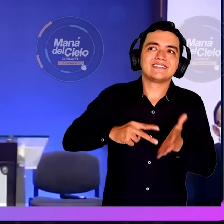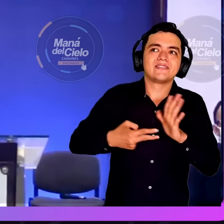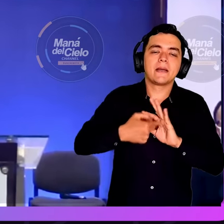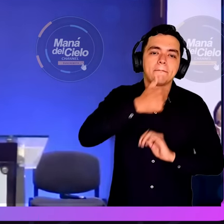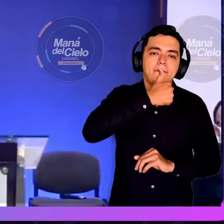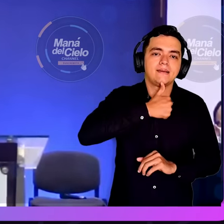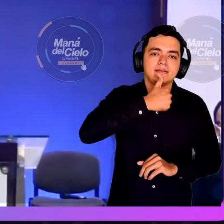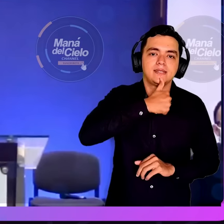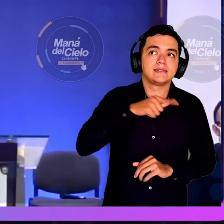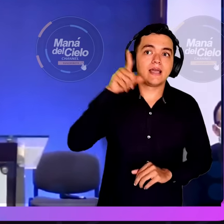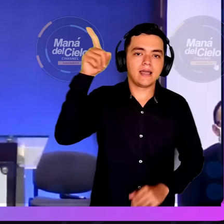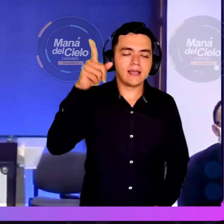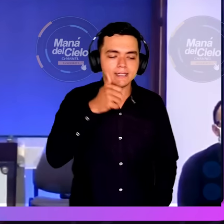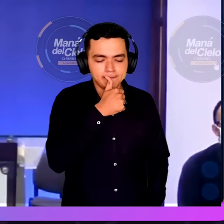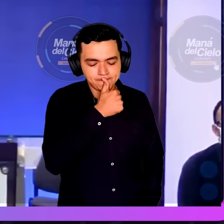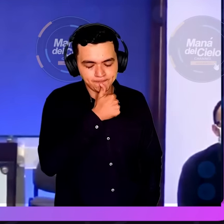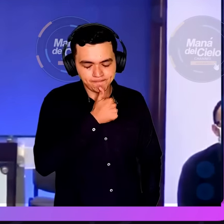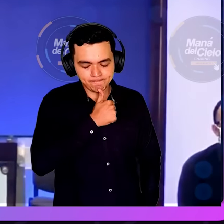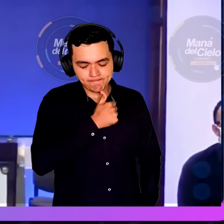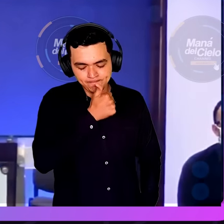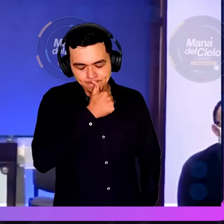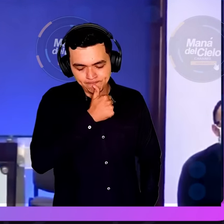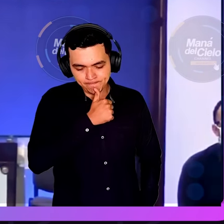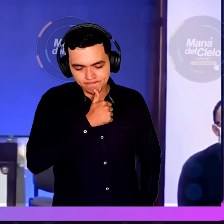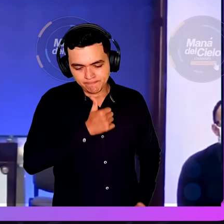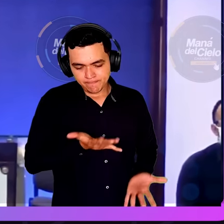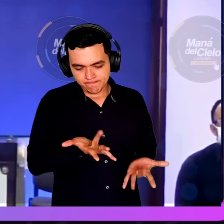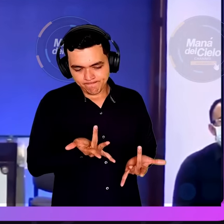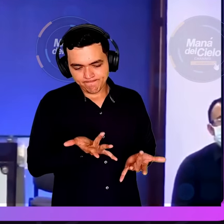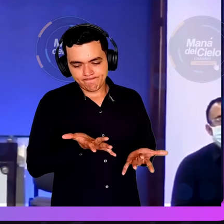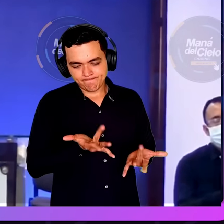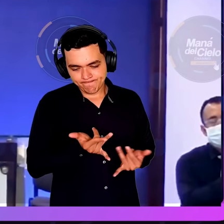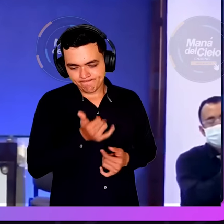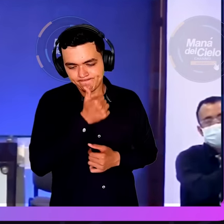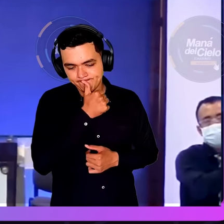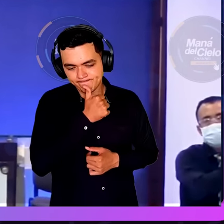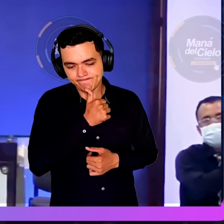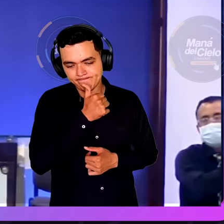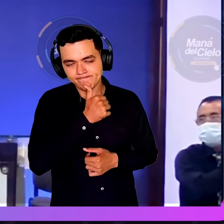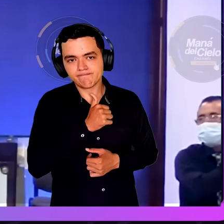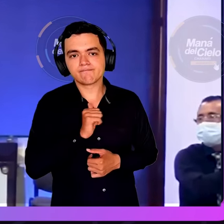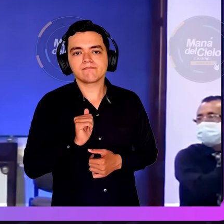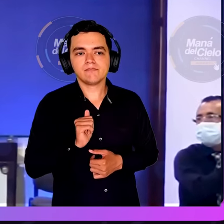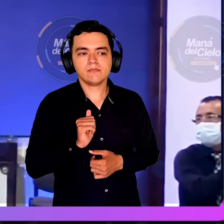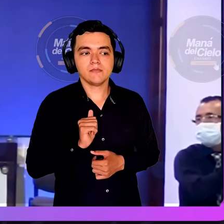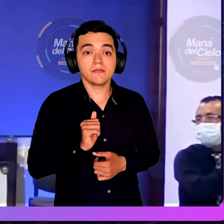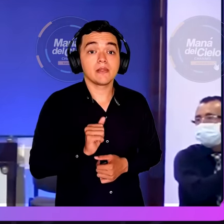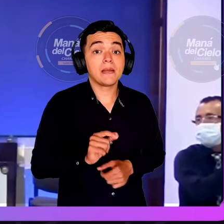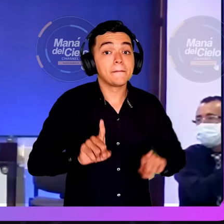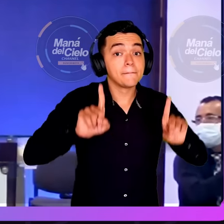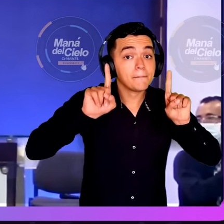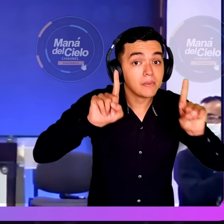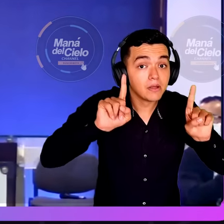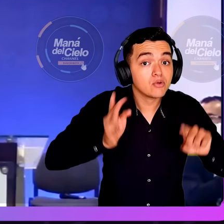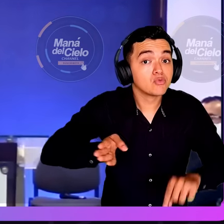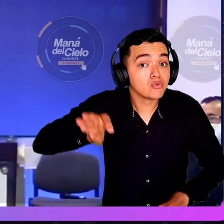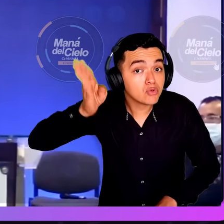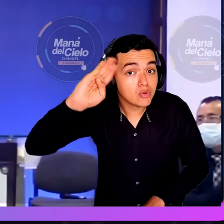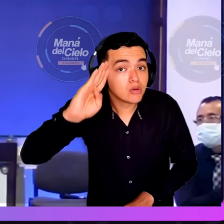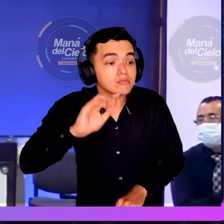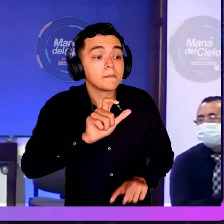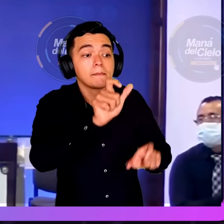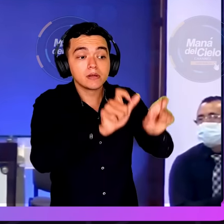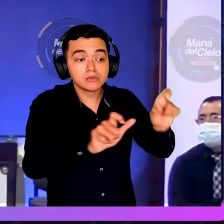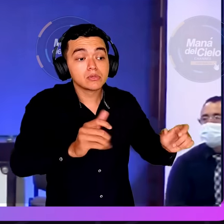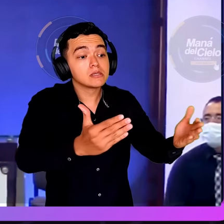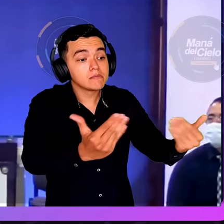pero lento para la ira. Escuche, lento. Y si yo le digo, hermano, yo voy a ir a su casa, no sé cuándo, pero si Él